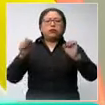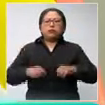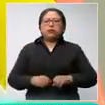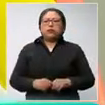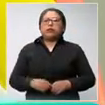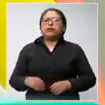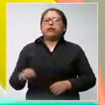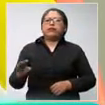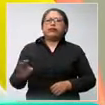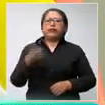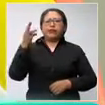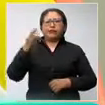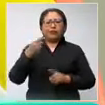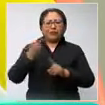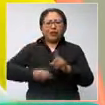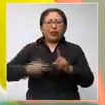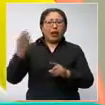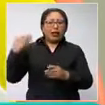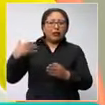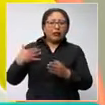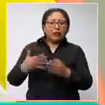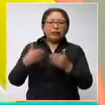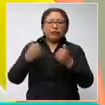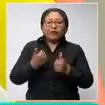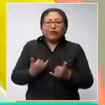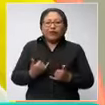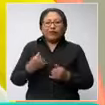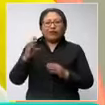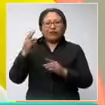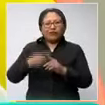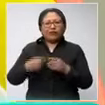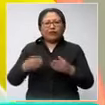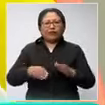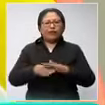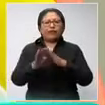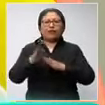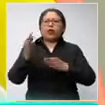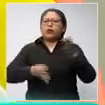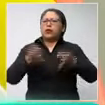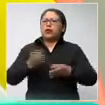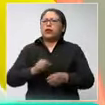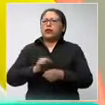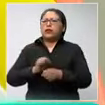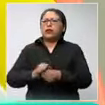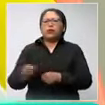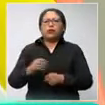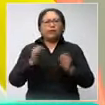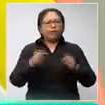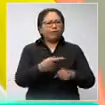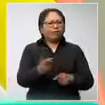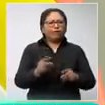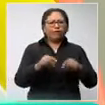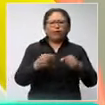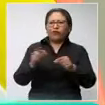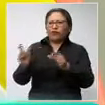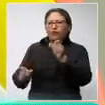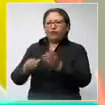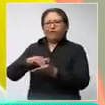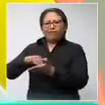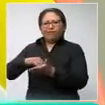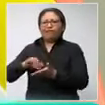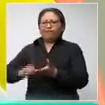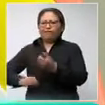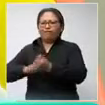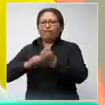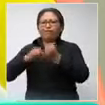estos 6 primeros meses la red de acceso a la justicia, que la estamos trabajando para los más vulnerables. La red de acceso a la justicia que se